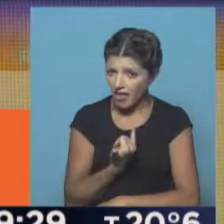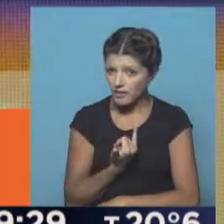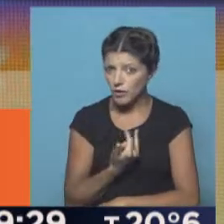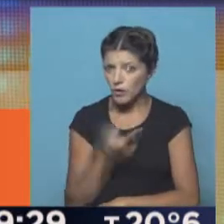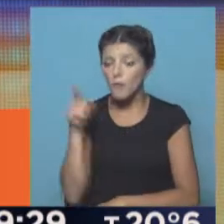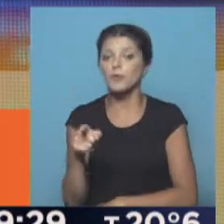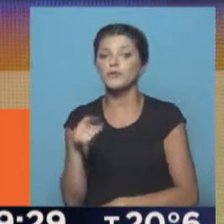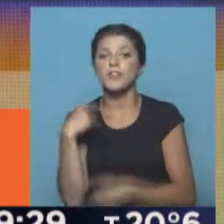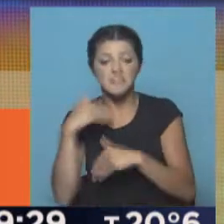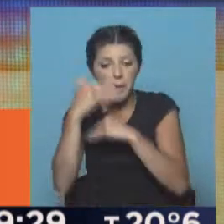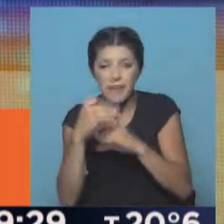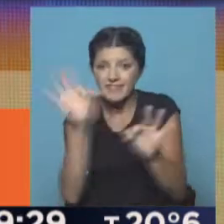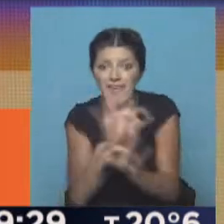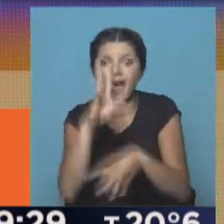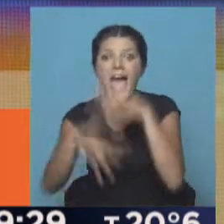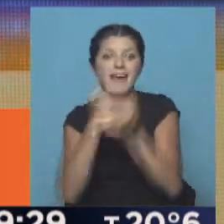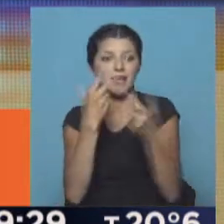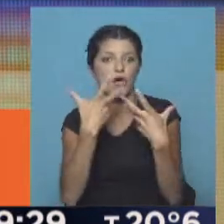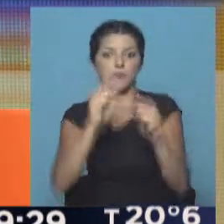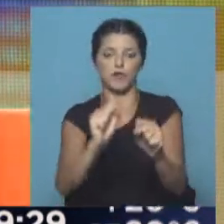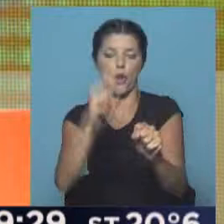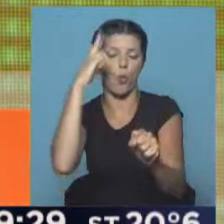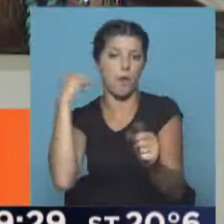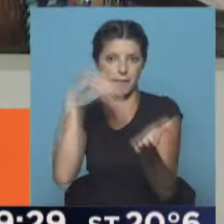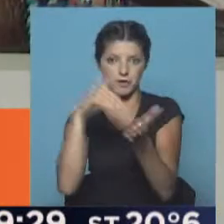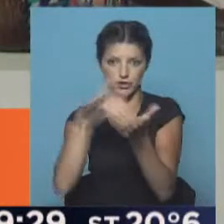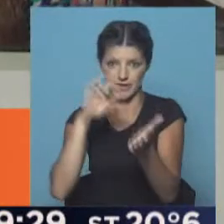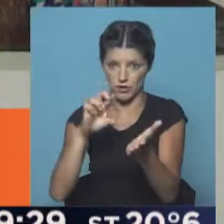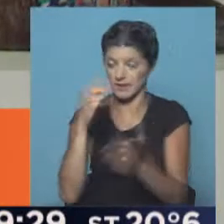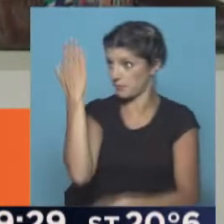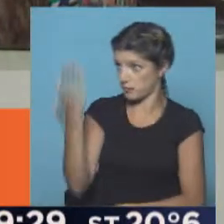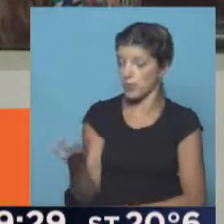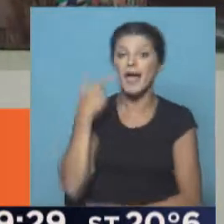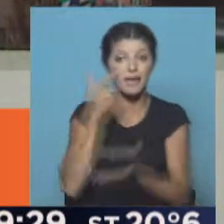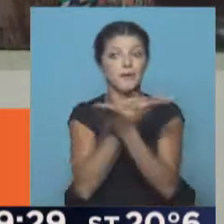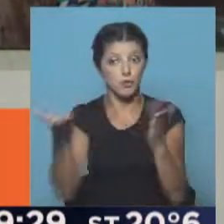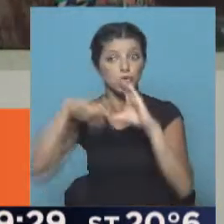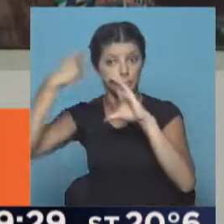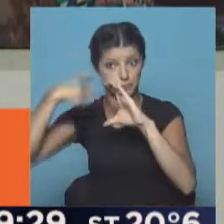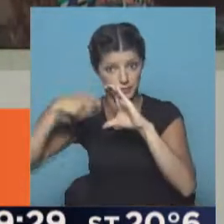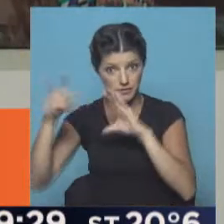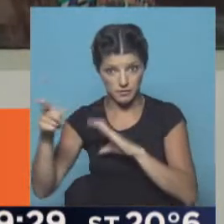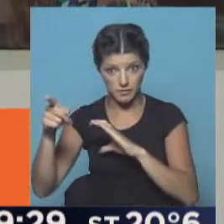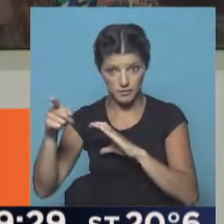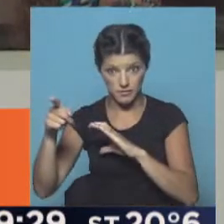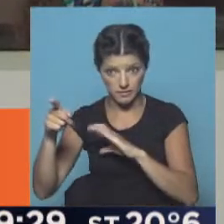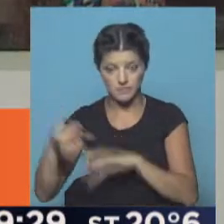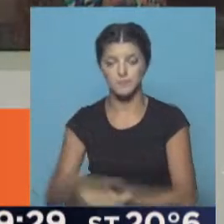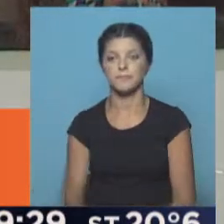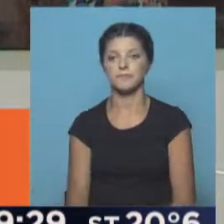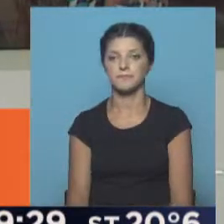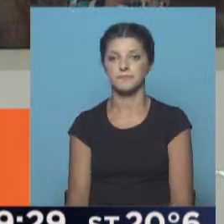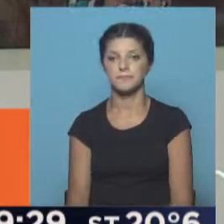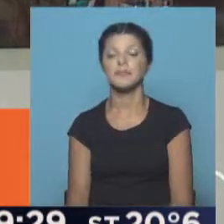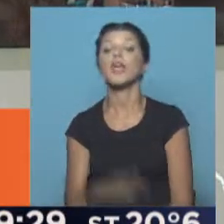los 9 millones de dólares en los bolsos en el convento. Sí, recordemos que justamente Cata Elía fue la que reveló el video que muestra en Telefe que López descarga